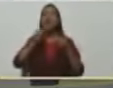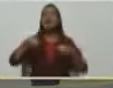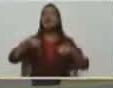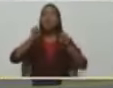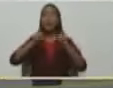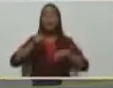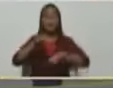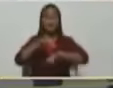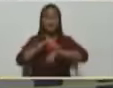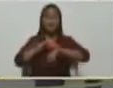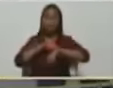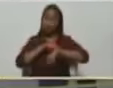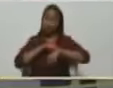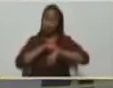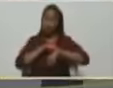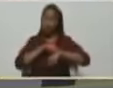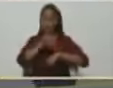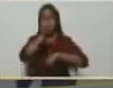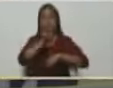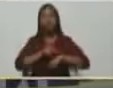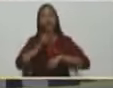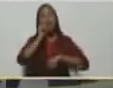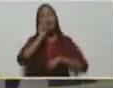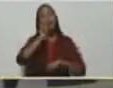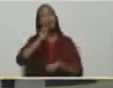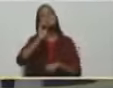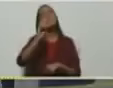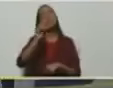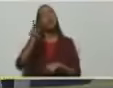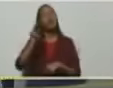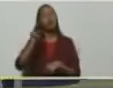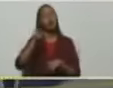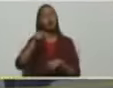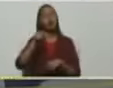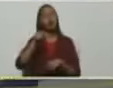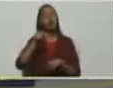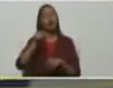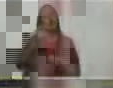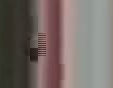ministro del Poder Popular de Petróleo, Pedro Rafael Tellechea Ruiz.